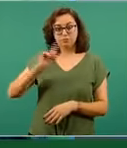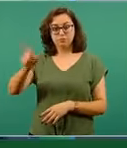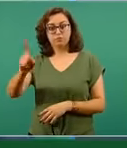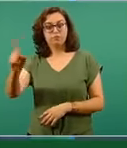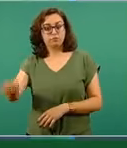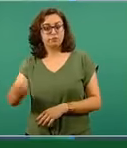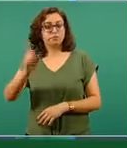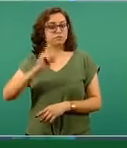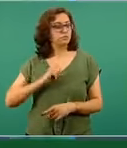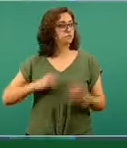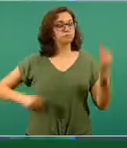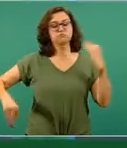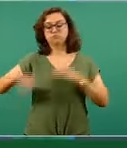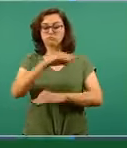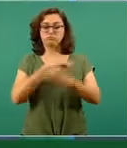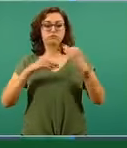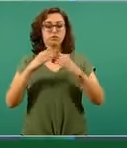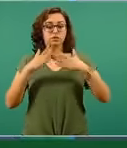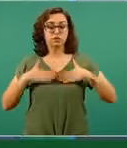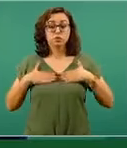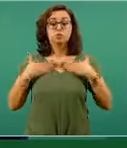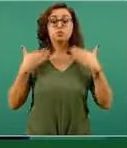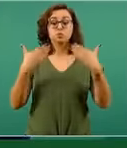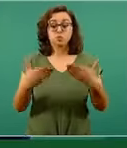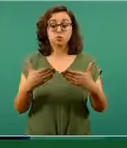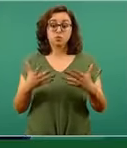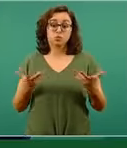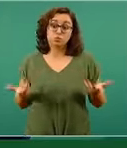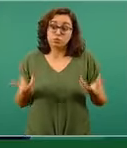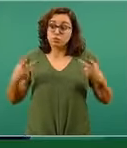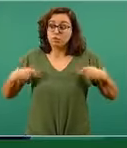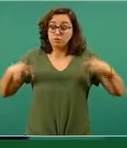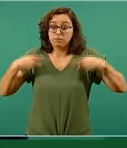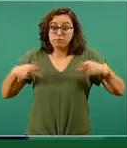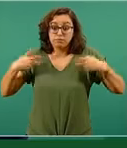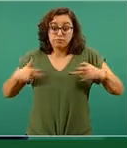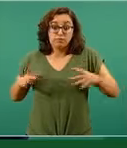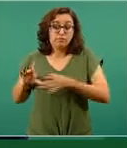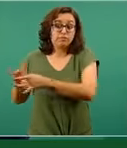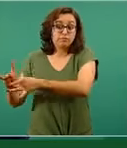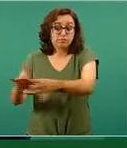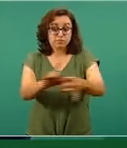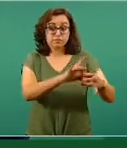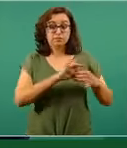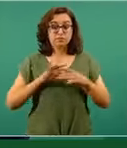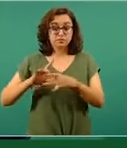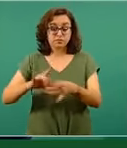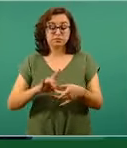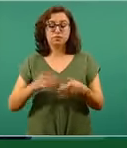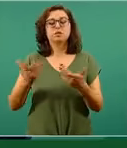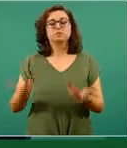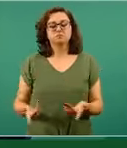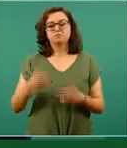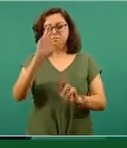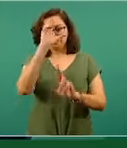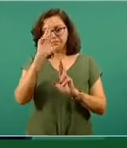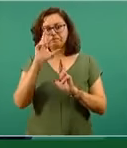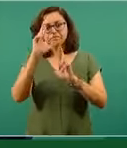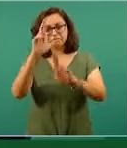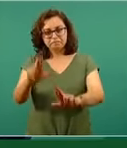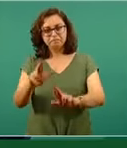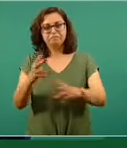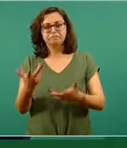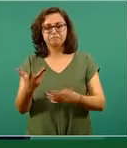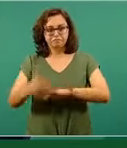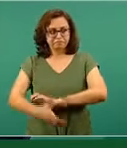los miembros de la sociedad. Esto es una movilización social que se logra con un sentido de unidad, un sentido de respeto, un sentido